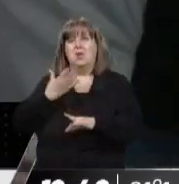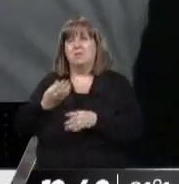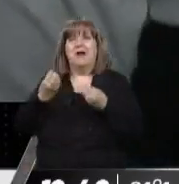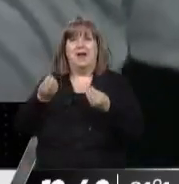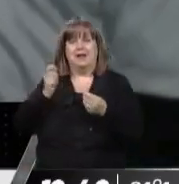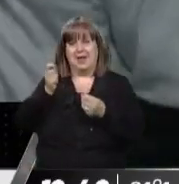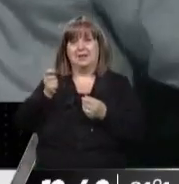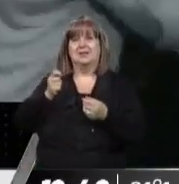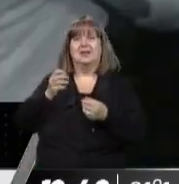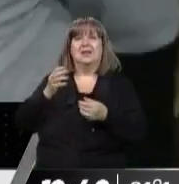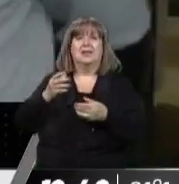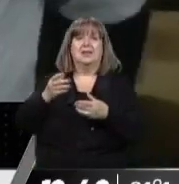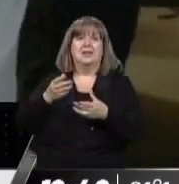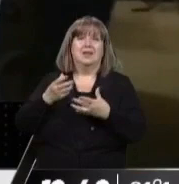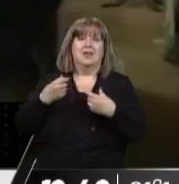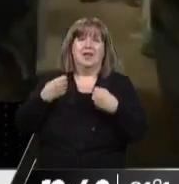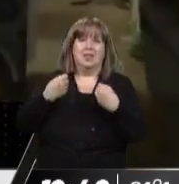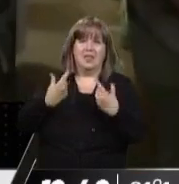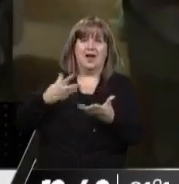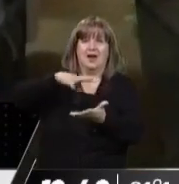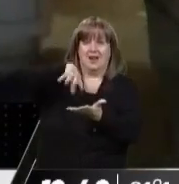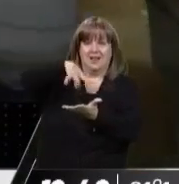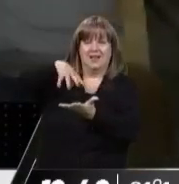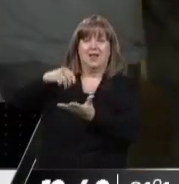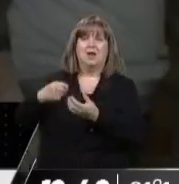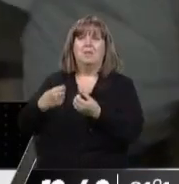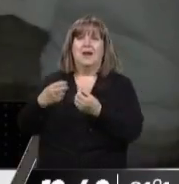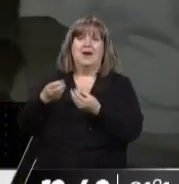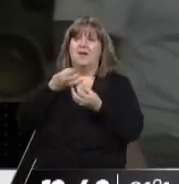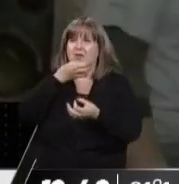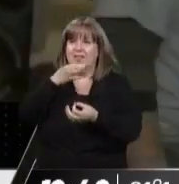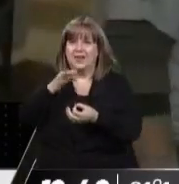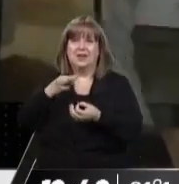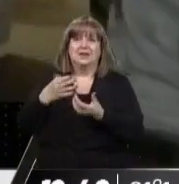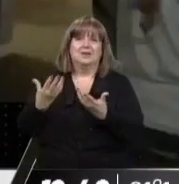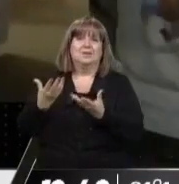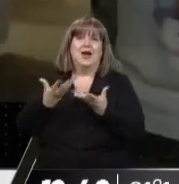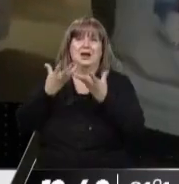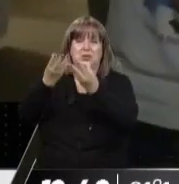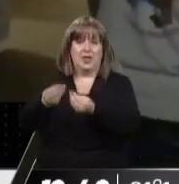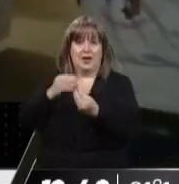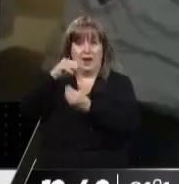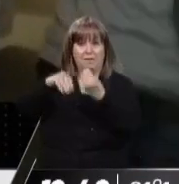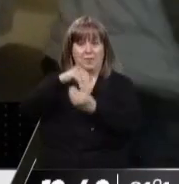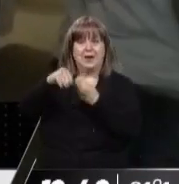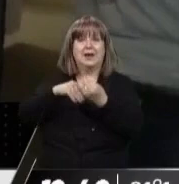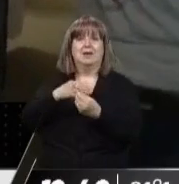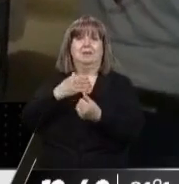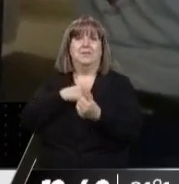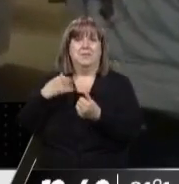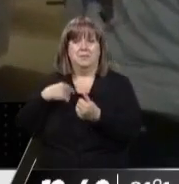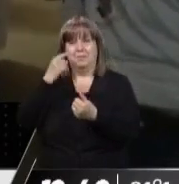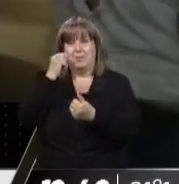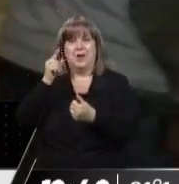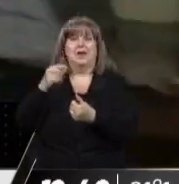vamos a poner a las comidas y a los fideos de Benicio va a ser mucho más grande aún. Así que bueno, esperamos la